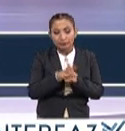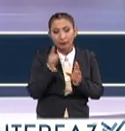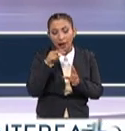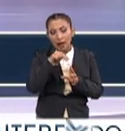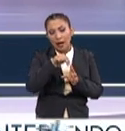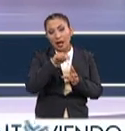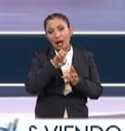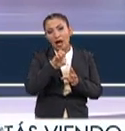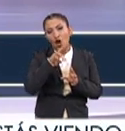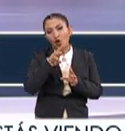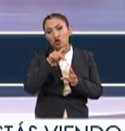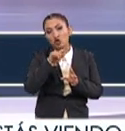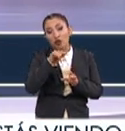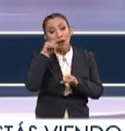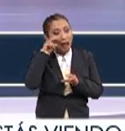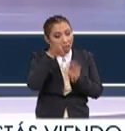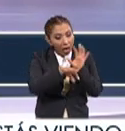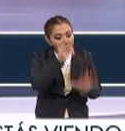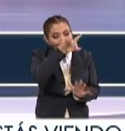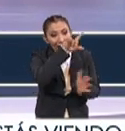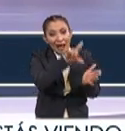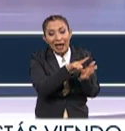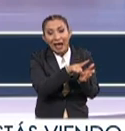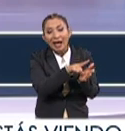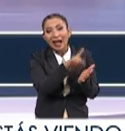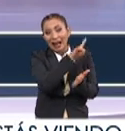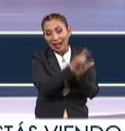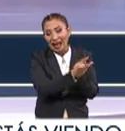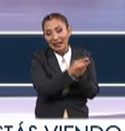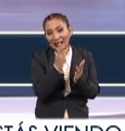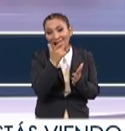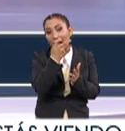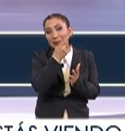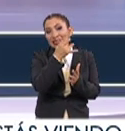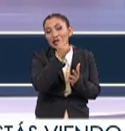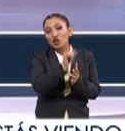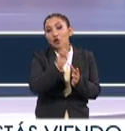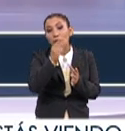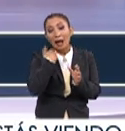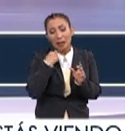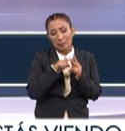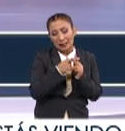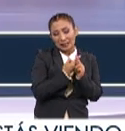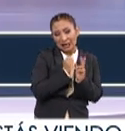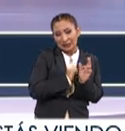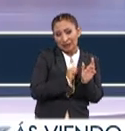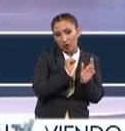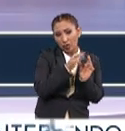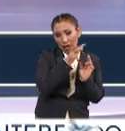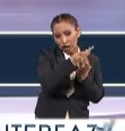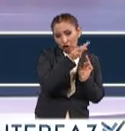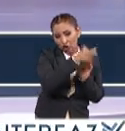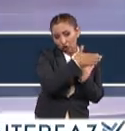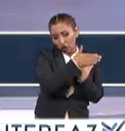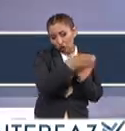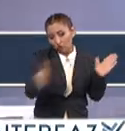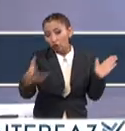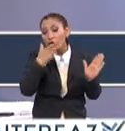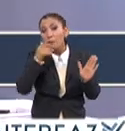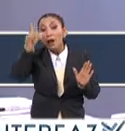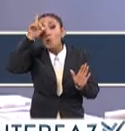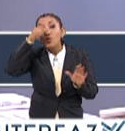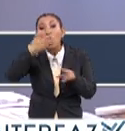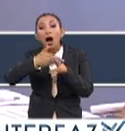es Newton, descubrió la ley de la gravitación universal a principios del siglo XVIII y el hombre llegó a